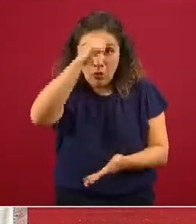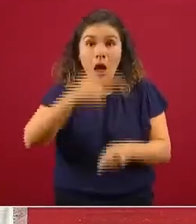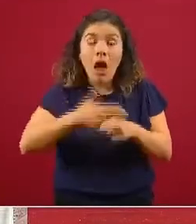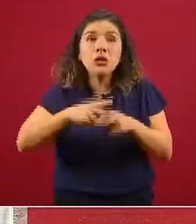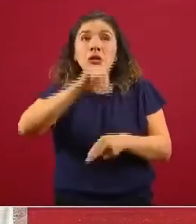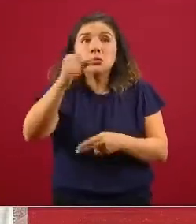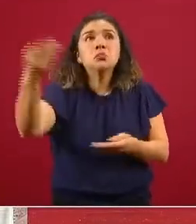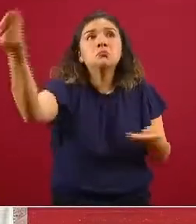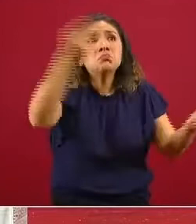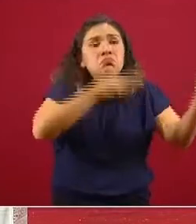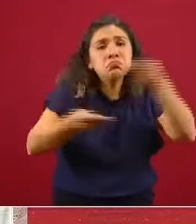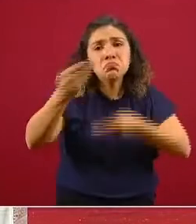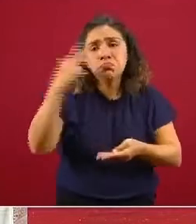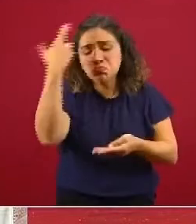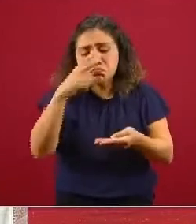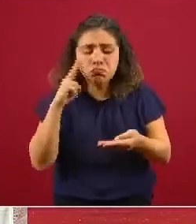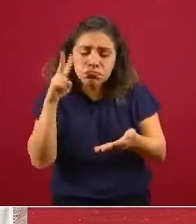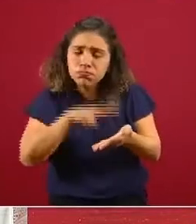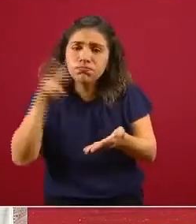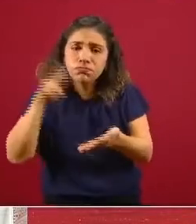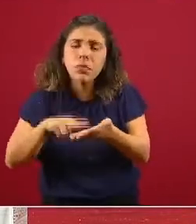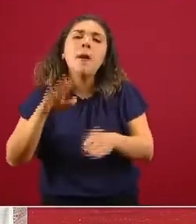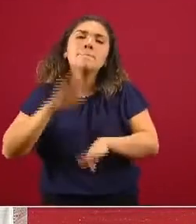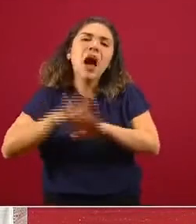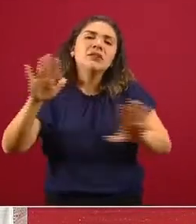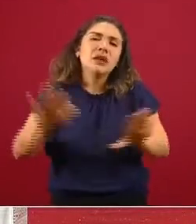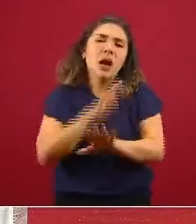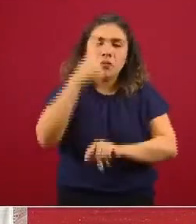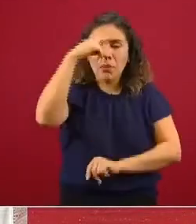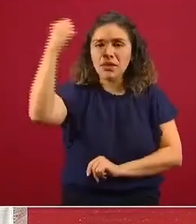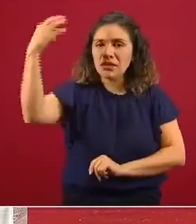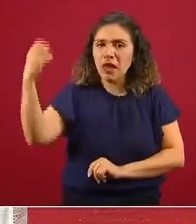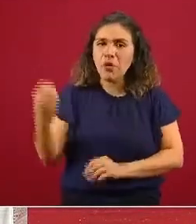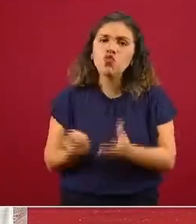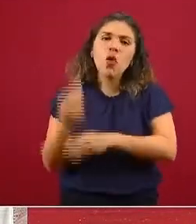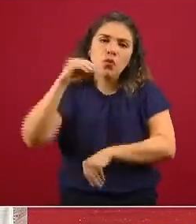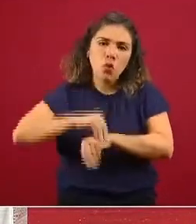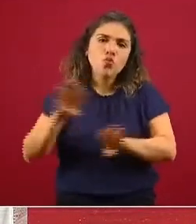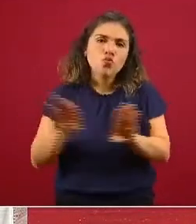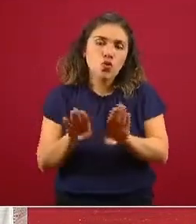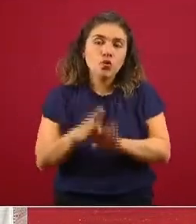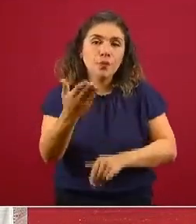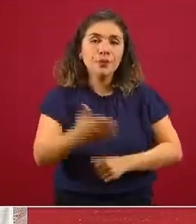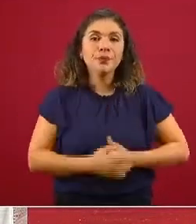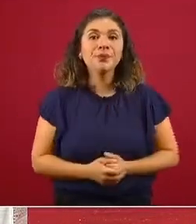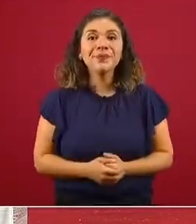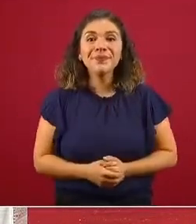recibiendo propuestas, se va a ir enriqueciendo el semáforo y en su momento se incorporarán nuevas técnicas.